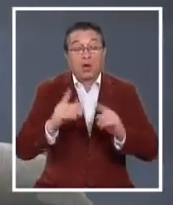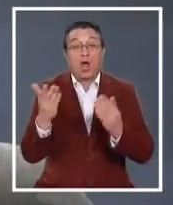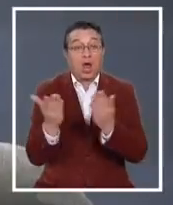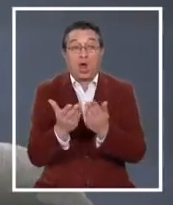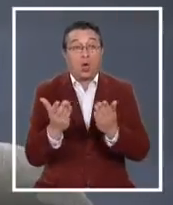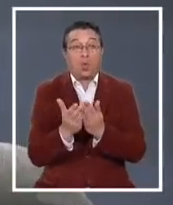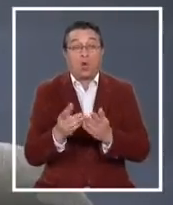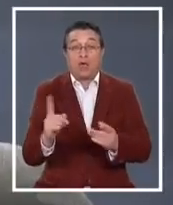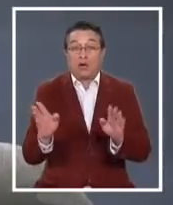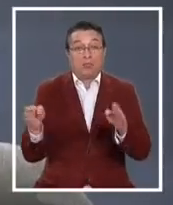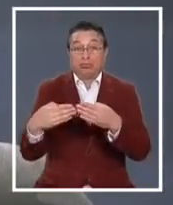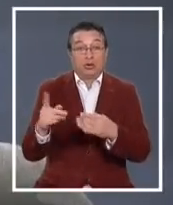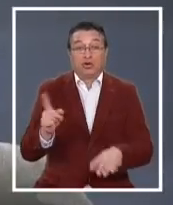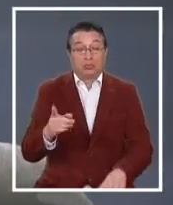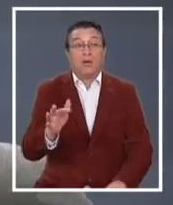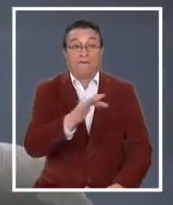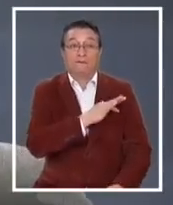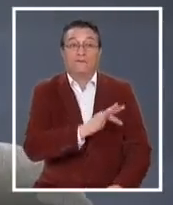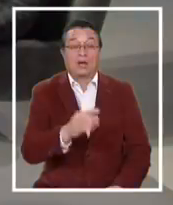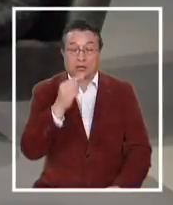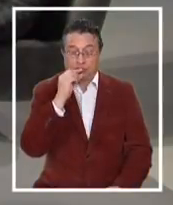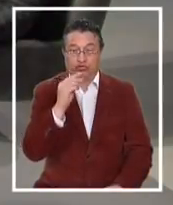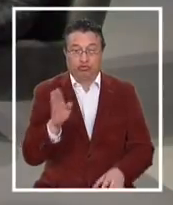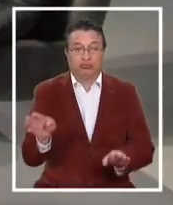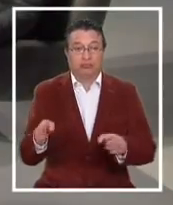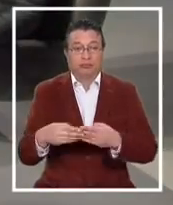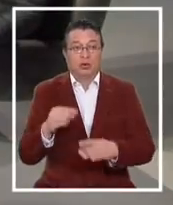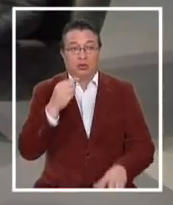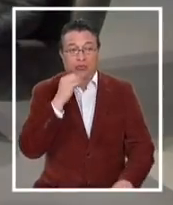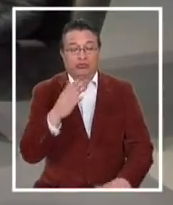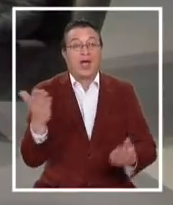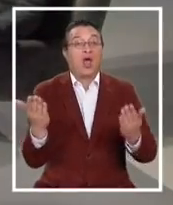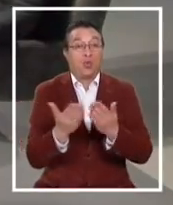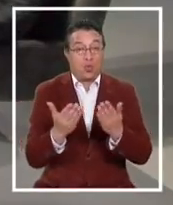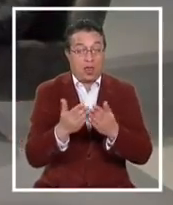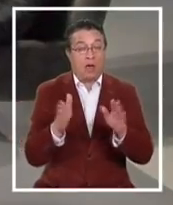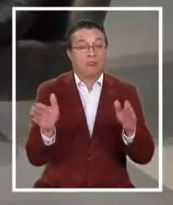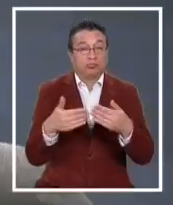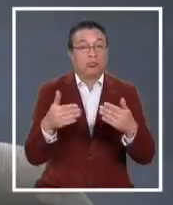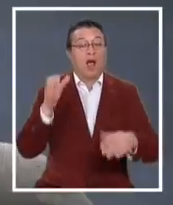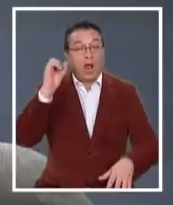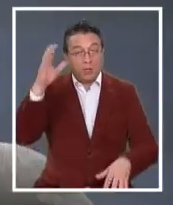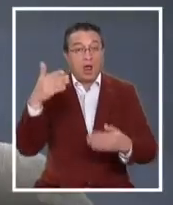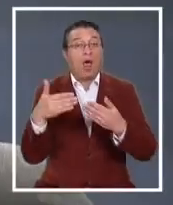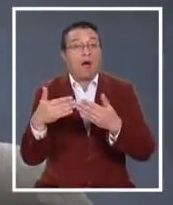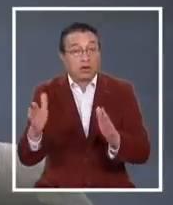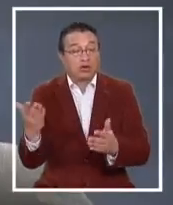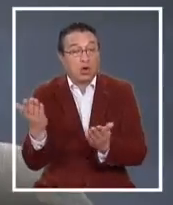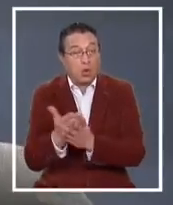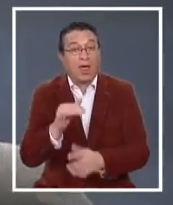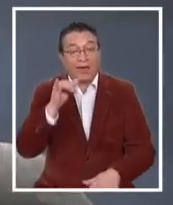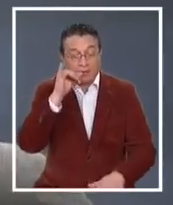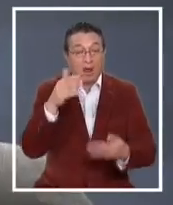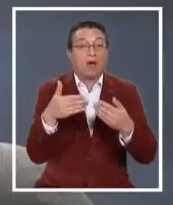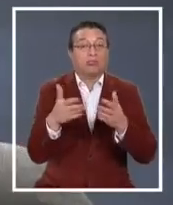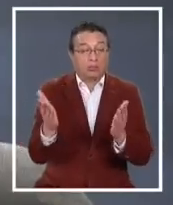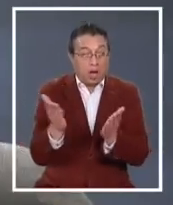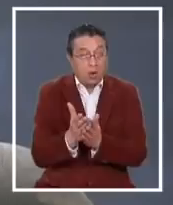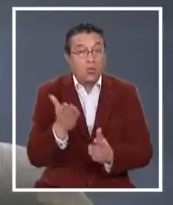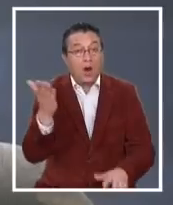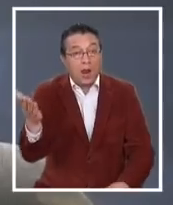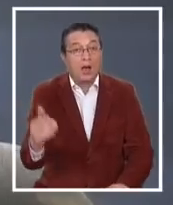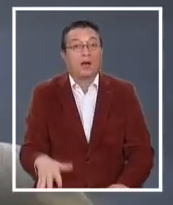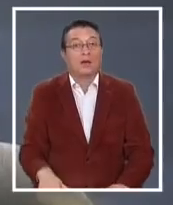colegios prácticamente no han cerrado. Francia cerró recién. Recién. Incluso colegios. Todos los colegios abiertos, Alemania con los colegios abiertos, Italia con los colegios